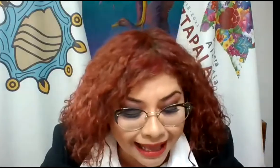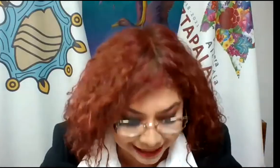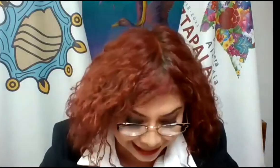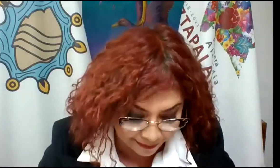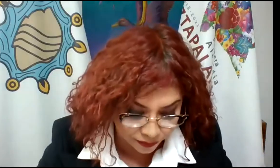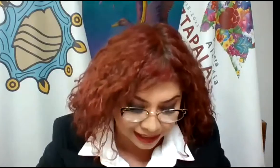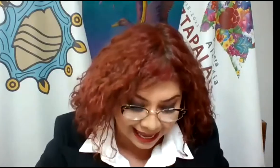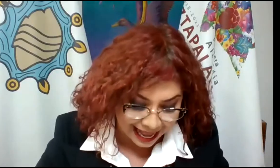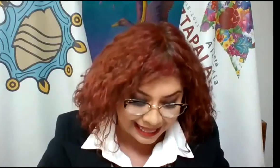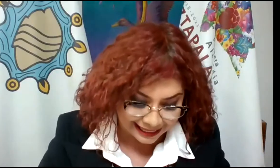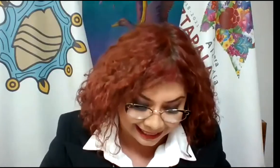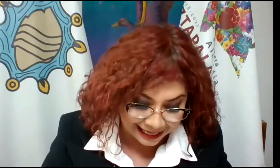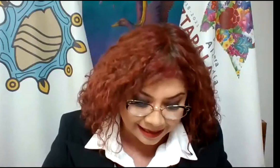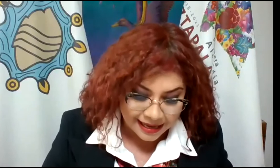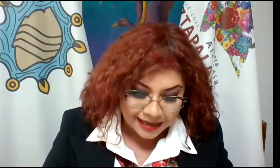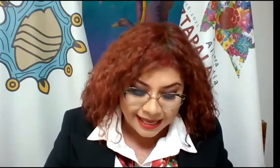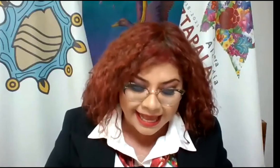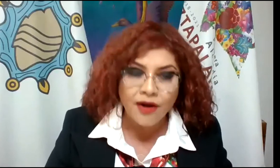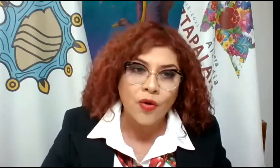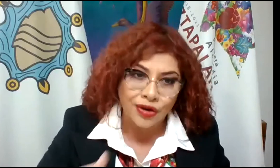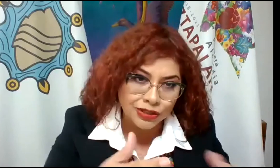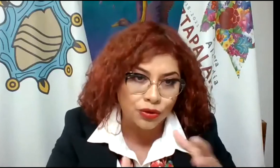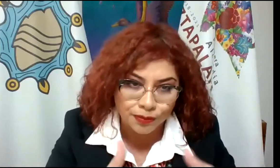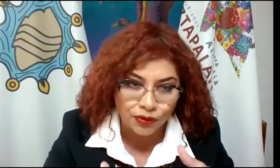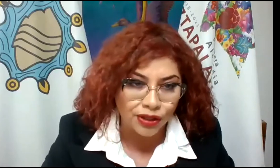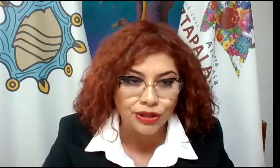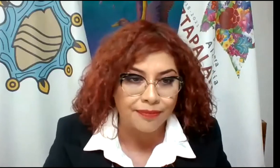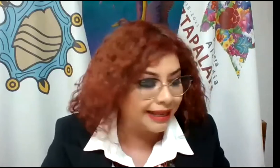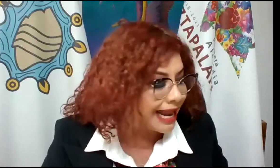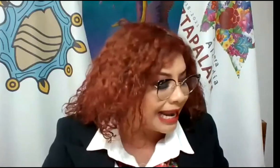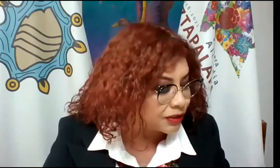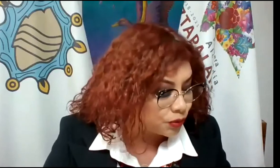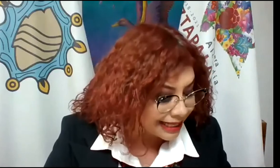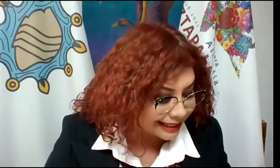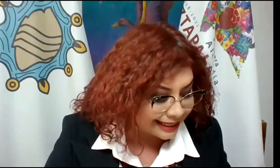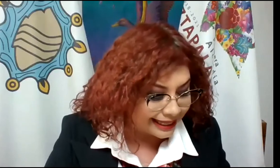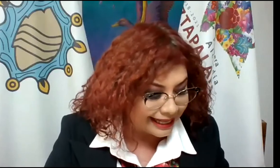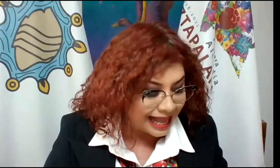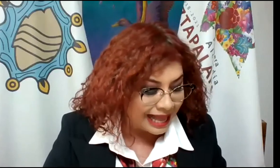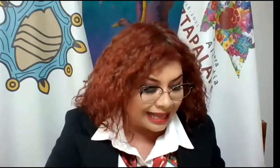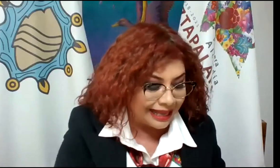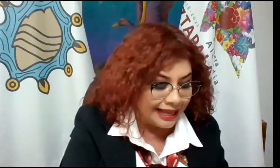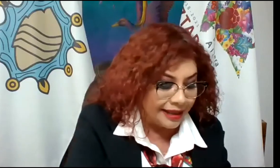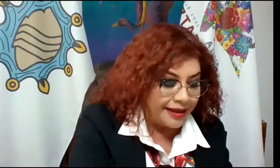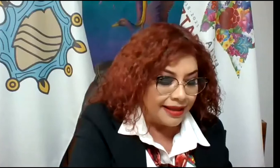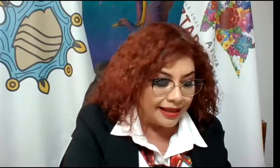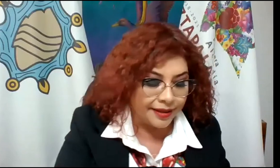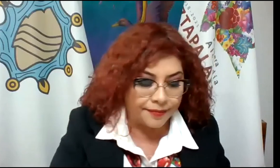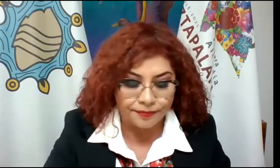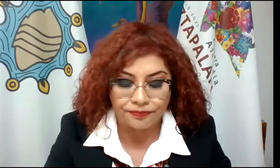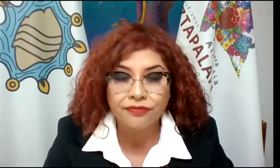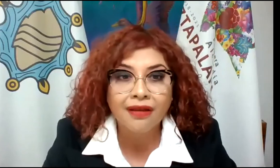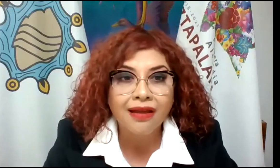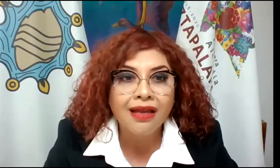problema y tenemos que atender. Y quiero, con esto respondiendo también a las dudas que tenía